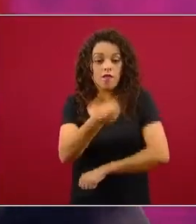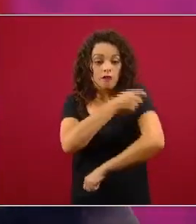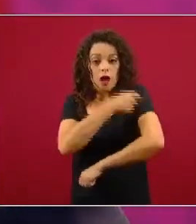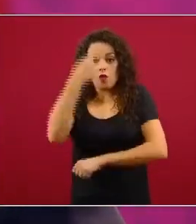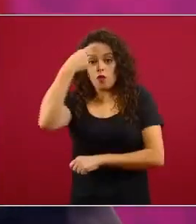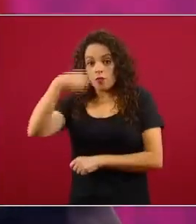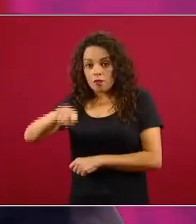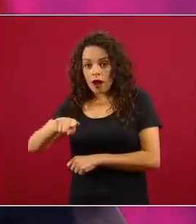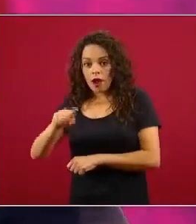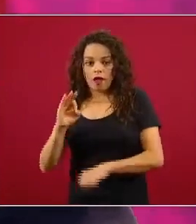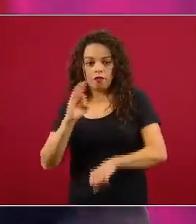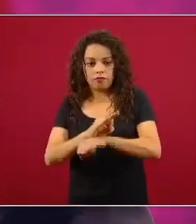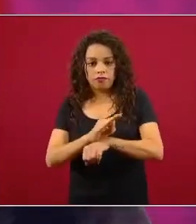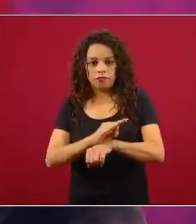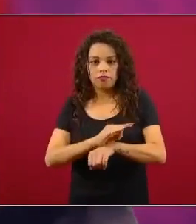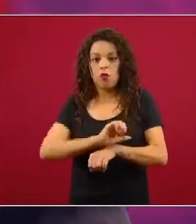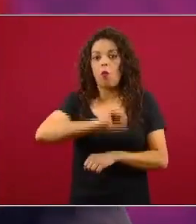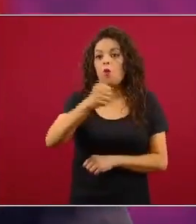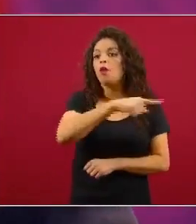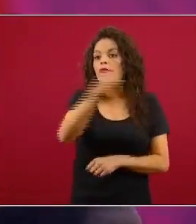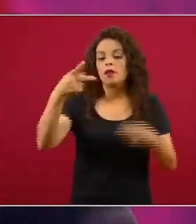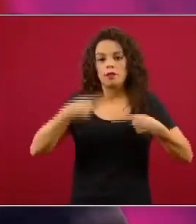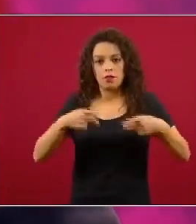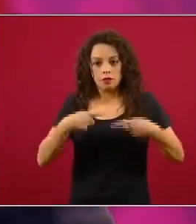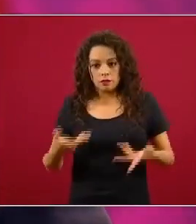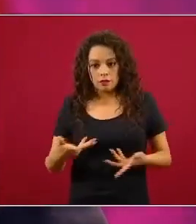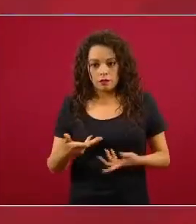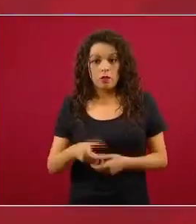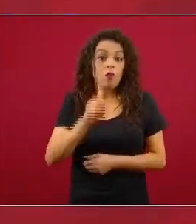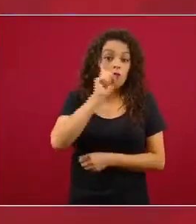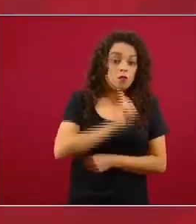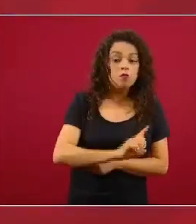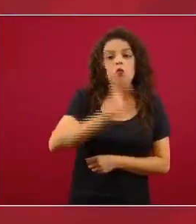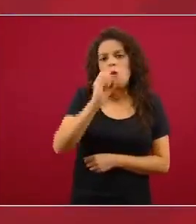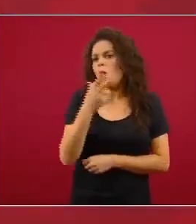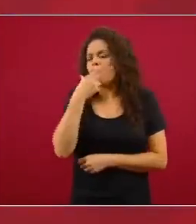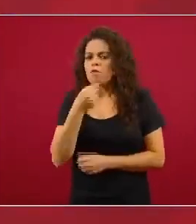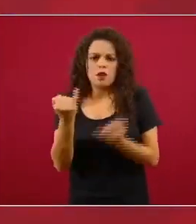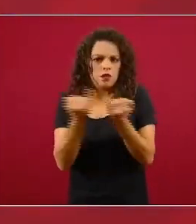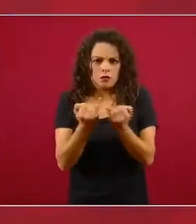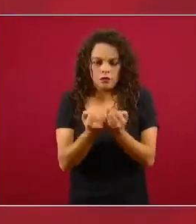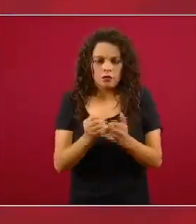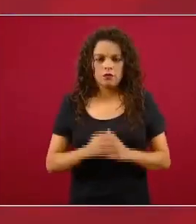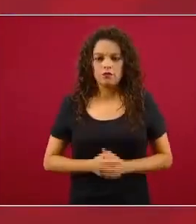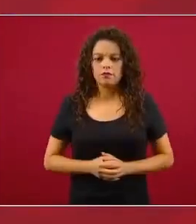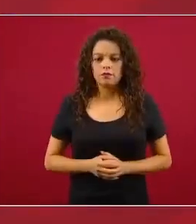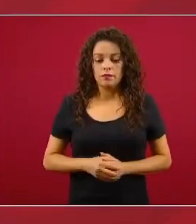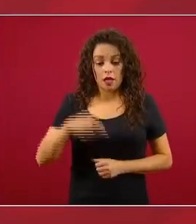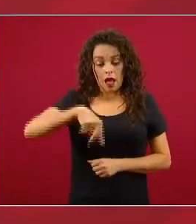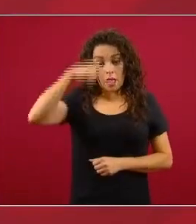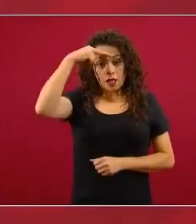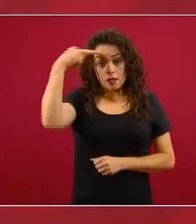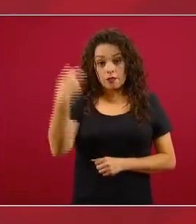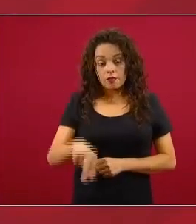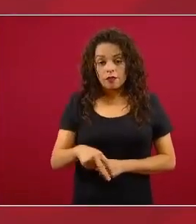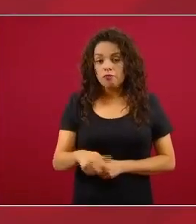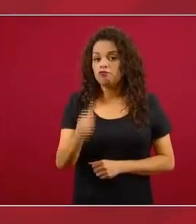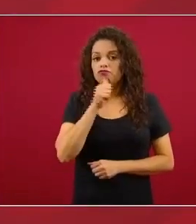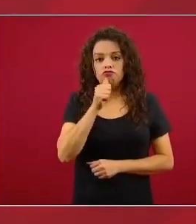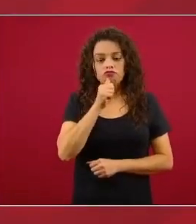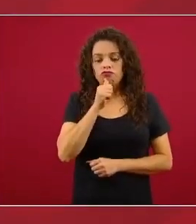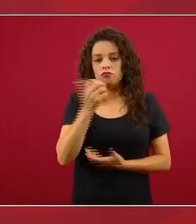caso las mujeres, o bien a otros hombres también, ¿no? Entonces, en México todavía no hemos rediseñado el programa en esa